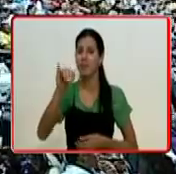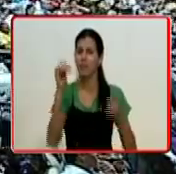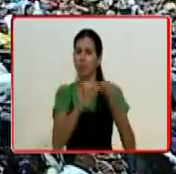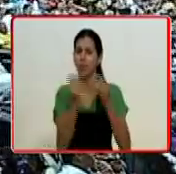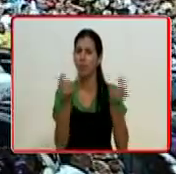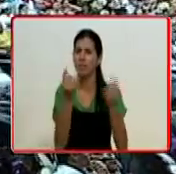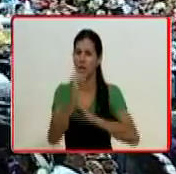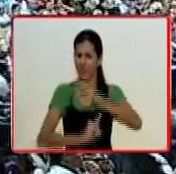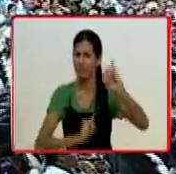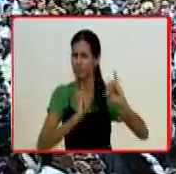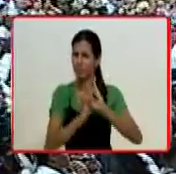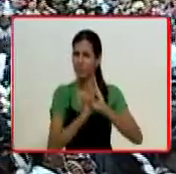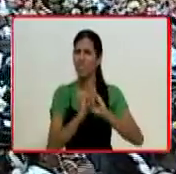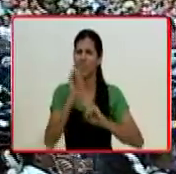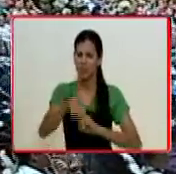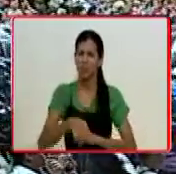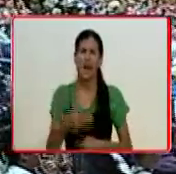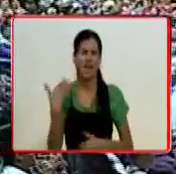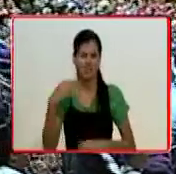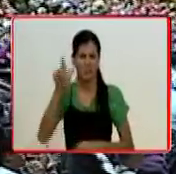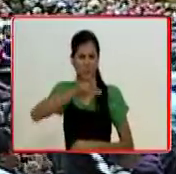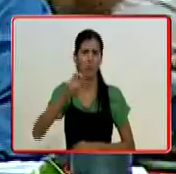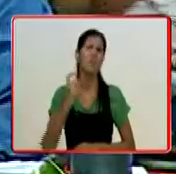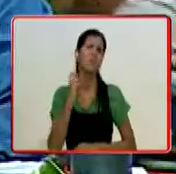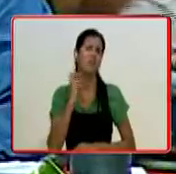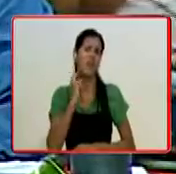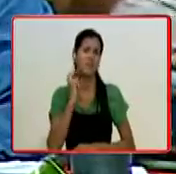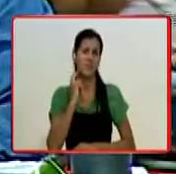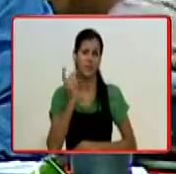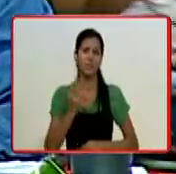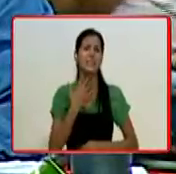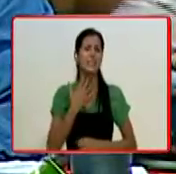contra los vampiros de entonces.